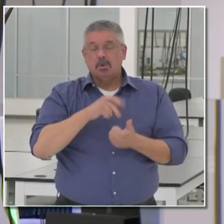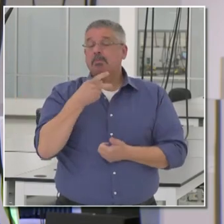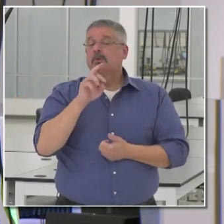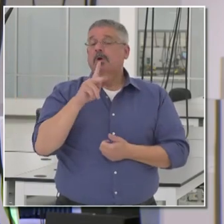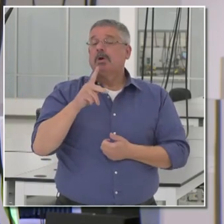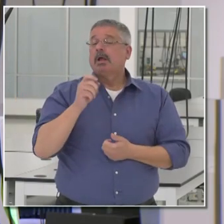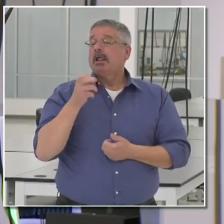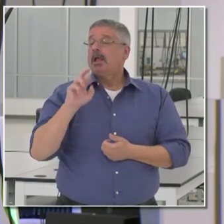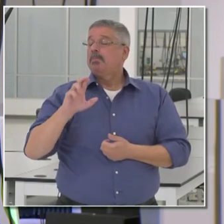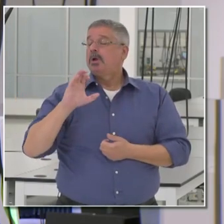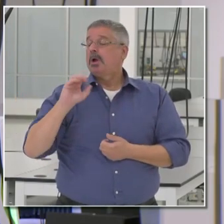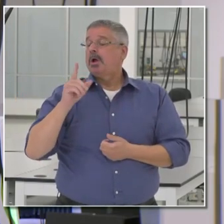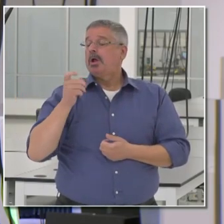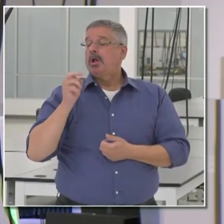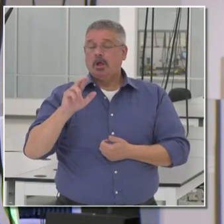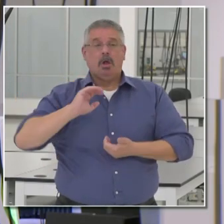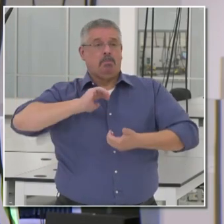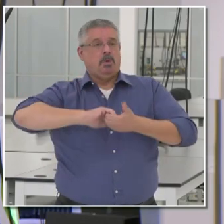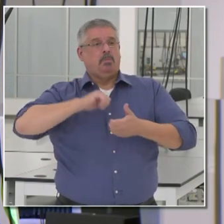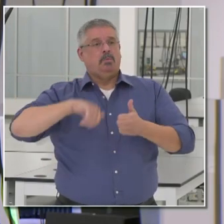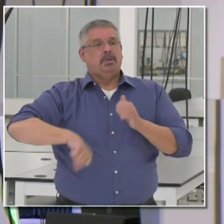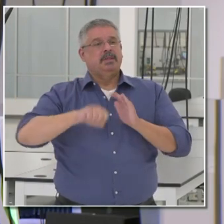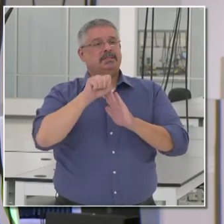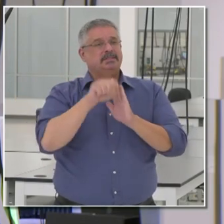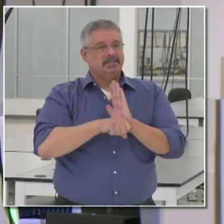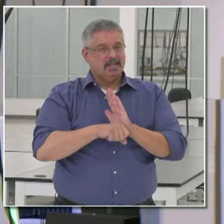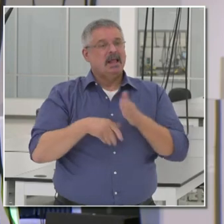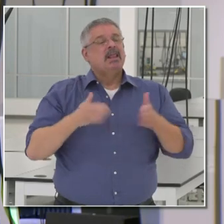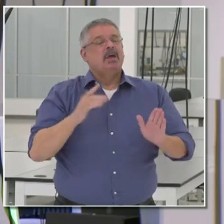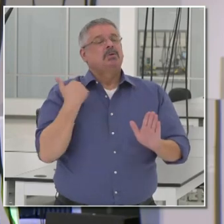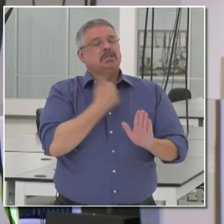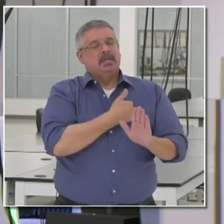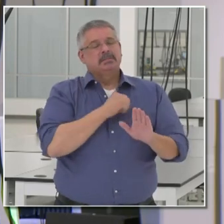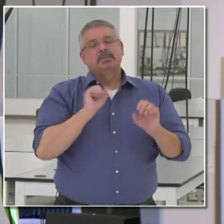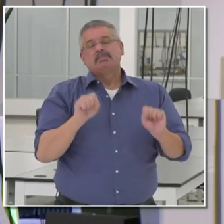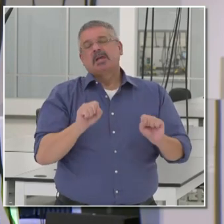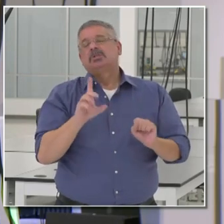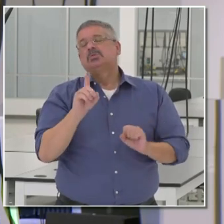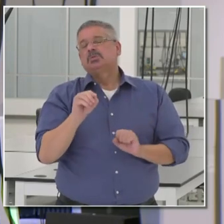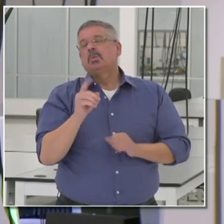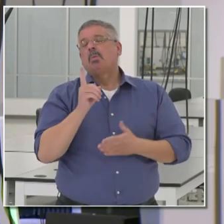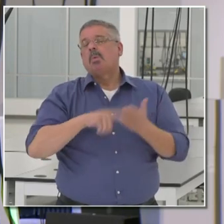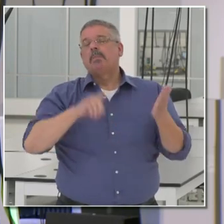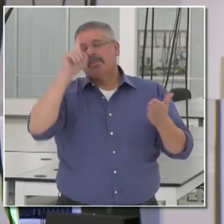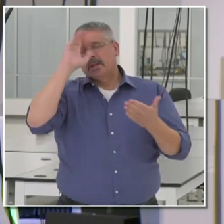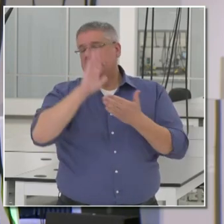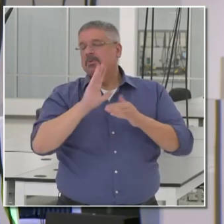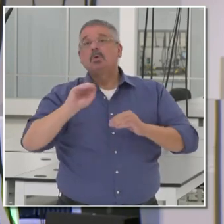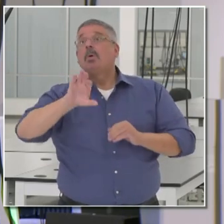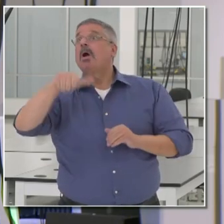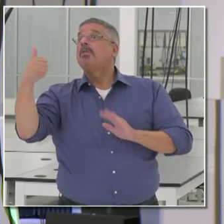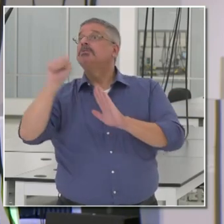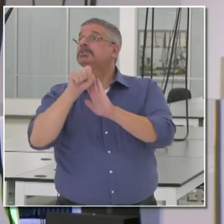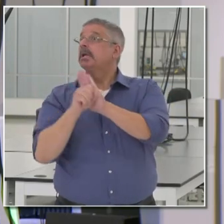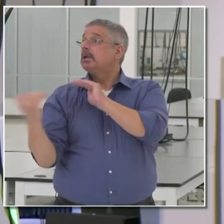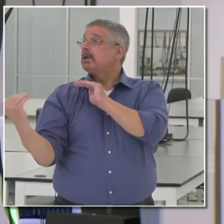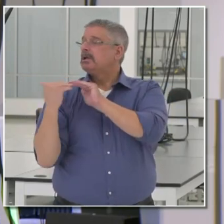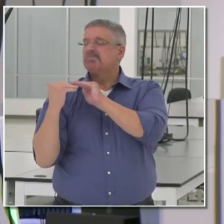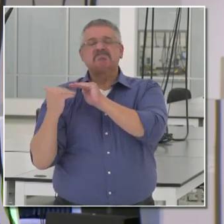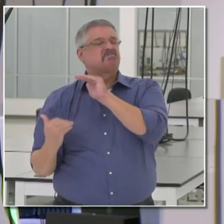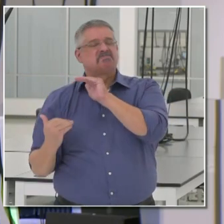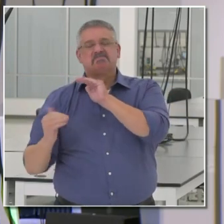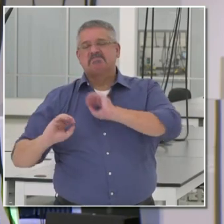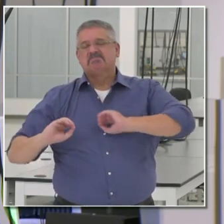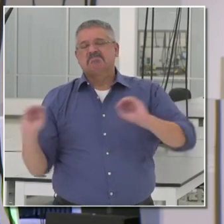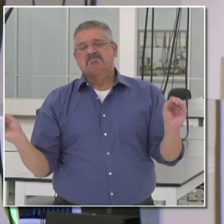con con el estado y con la empresa privada para obtener la capacidad que ningún otro estado en